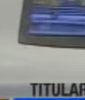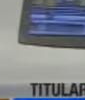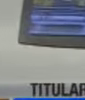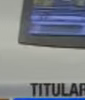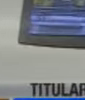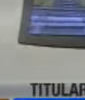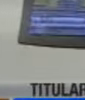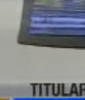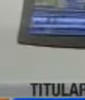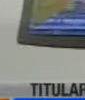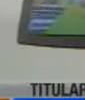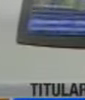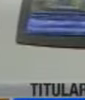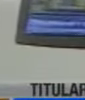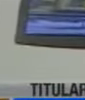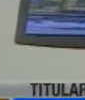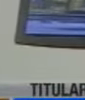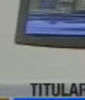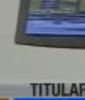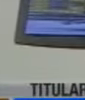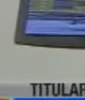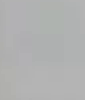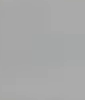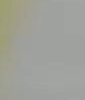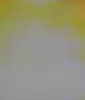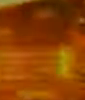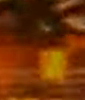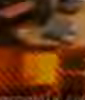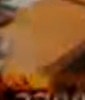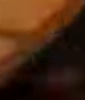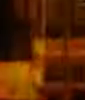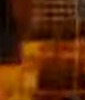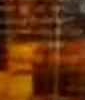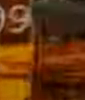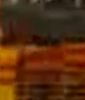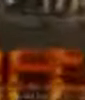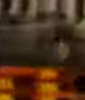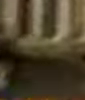listo con ritmos ecuatorianos. No se lo pierda.